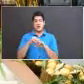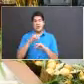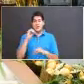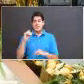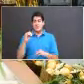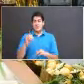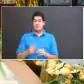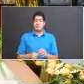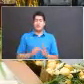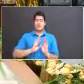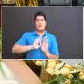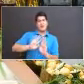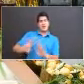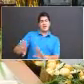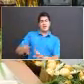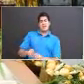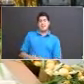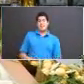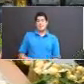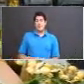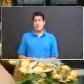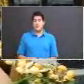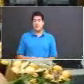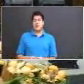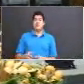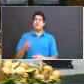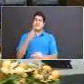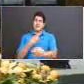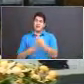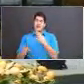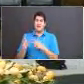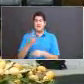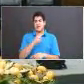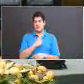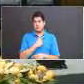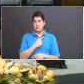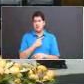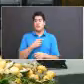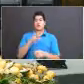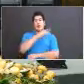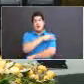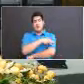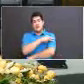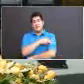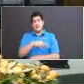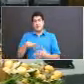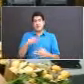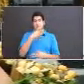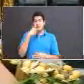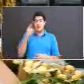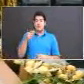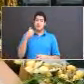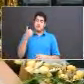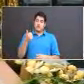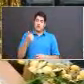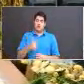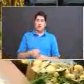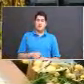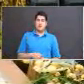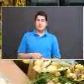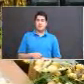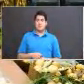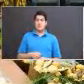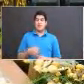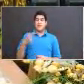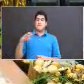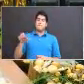abandonó órfana, se regresó solita. Y claro, la misericordia de Dios fue grande sobre esta mujer.